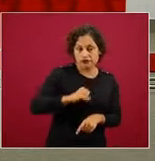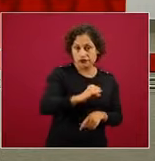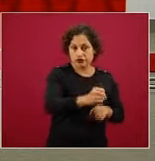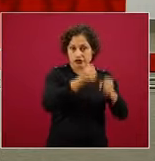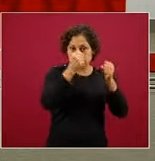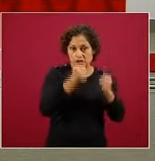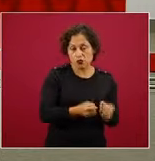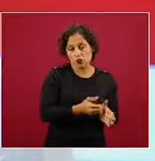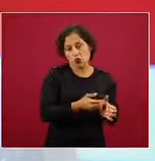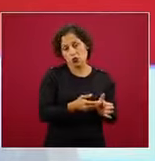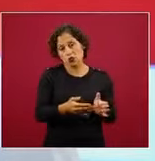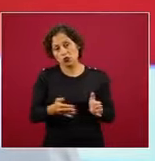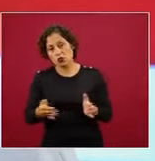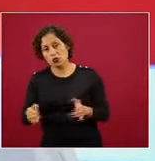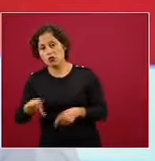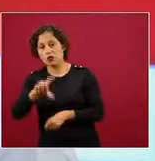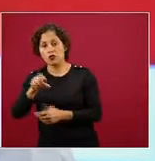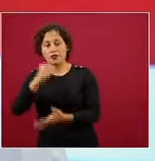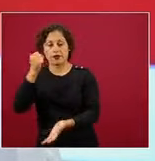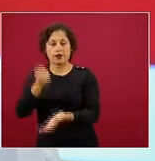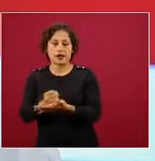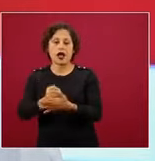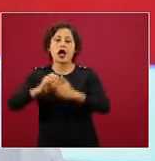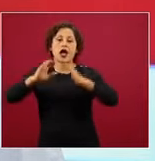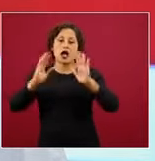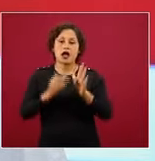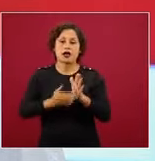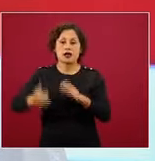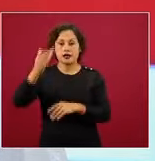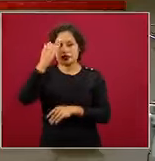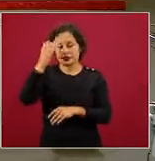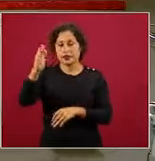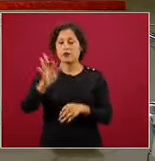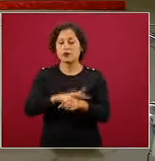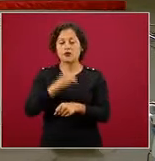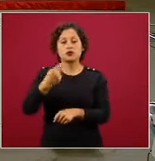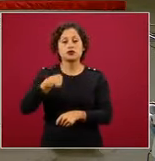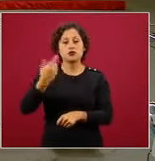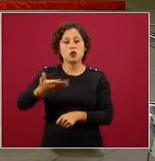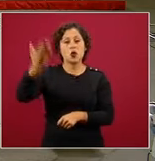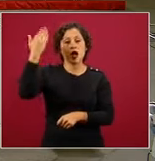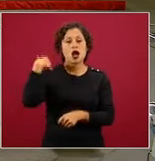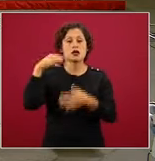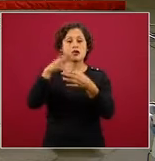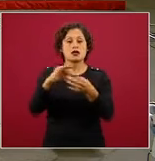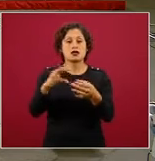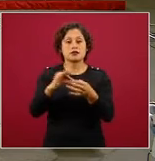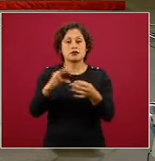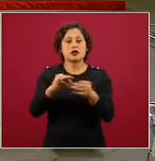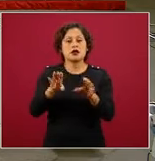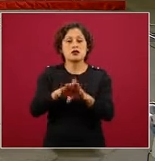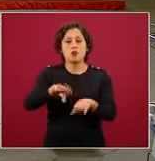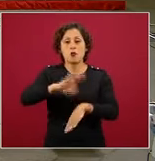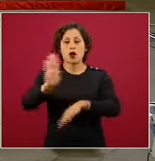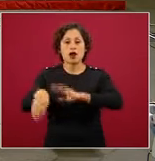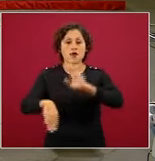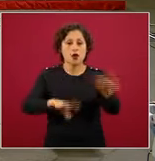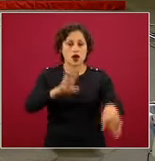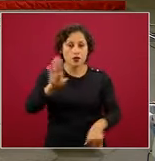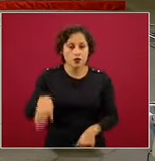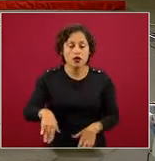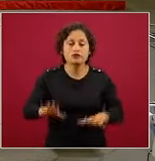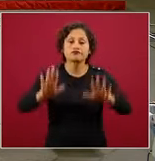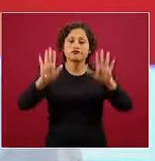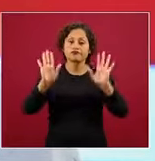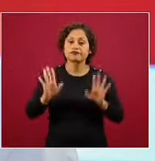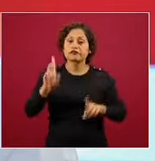eso tenemos sistemas que también, cuando presenté lo del exceso de mortalidad, decía que tenemos sistemas que son paralelos, un sistema